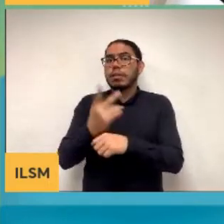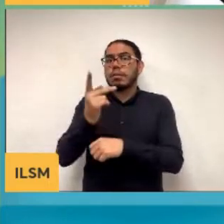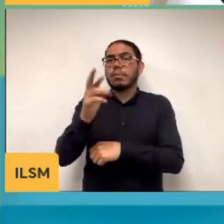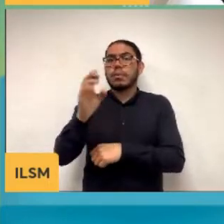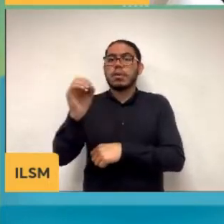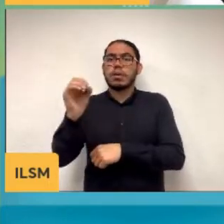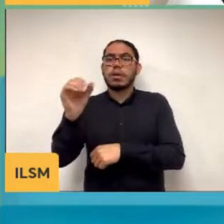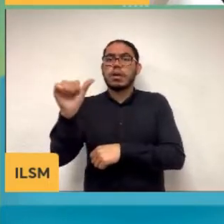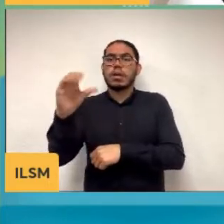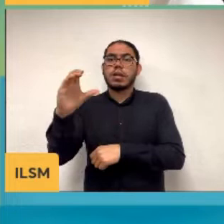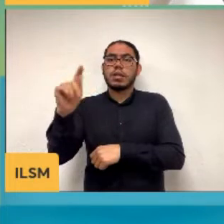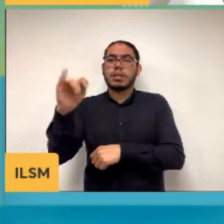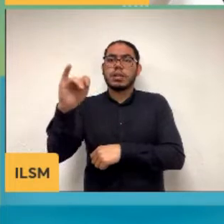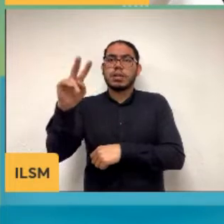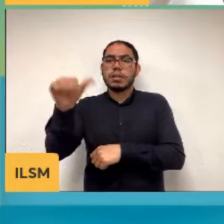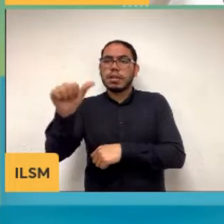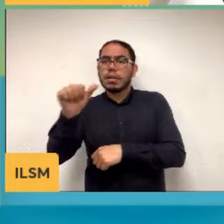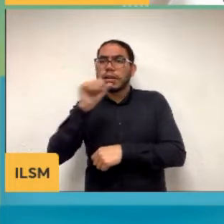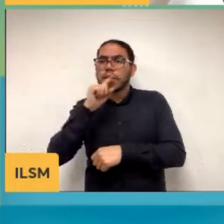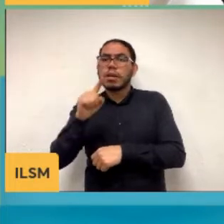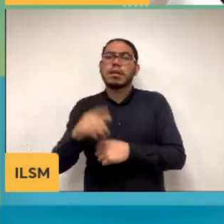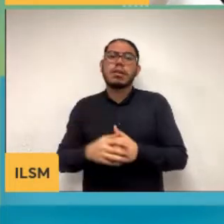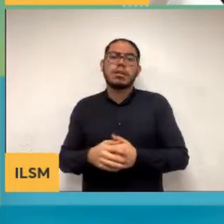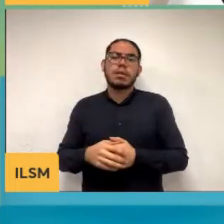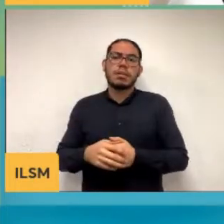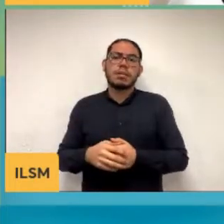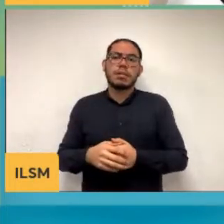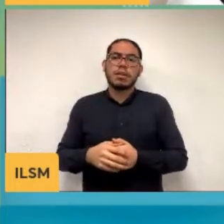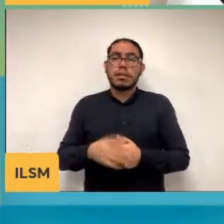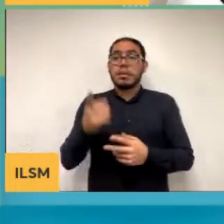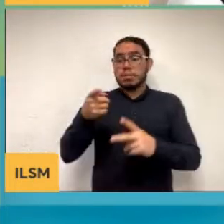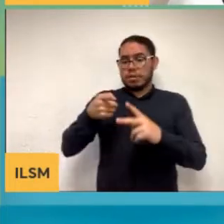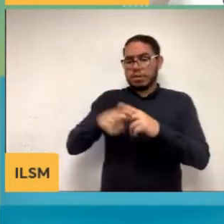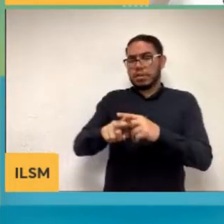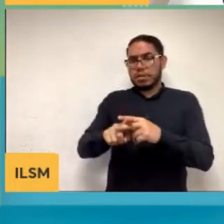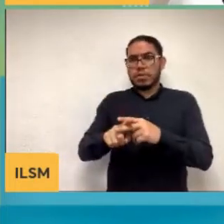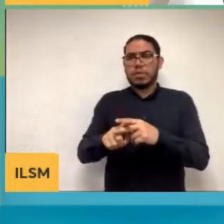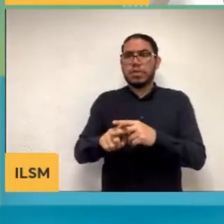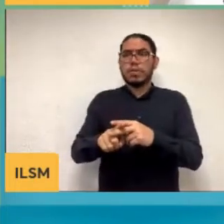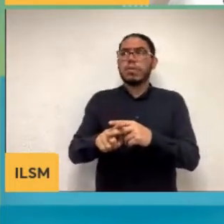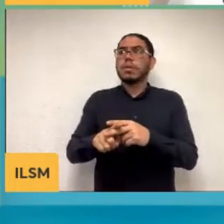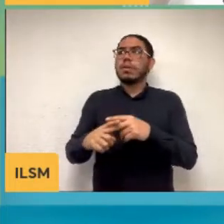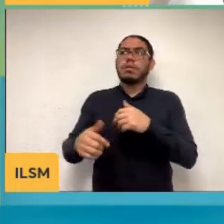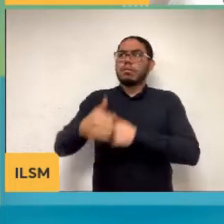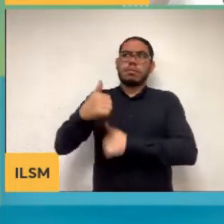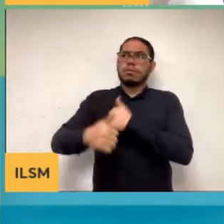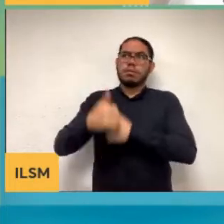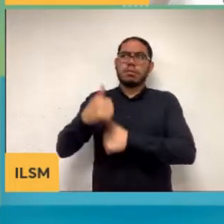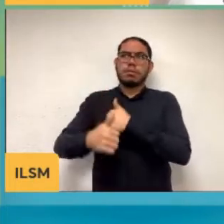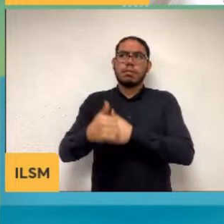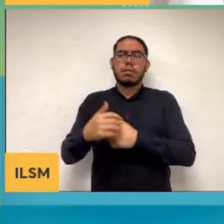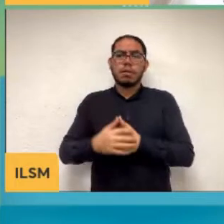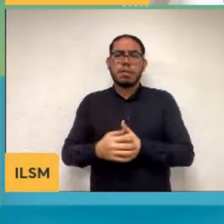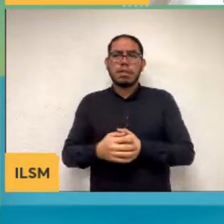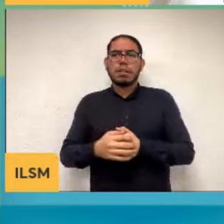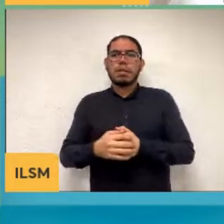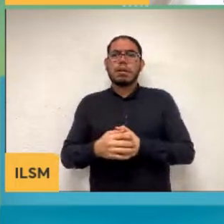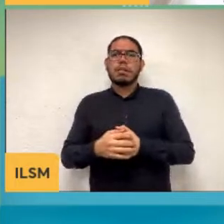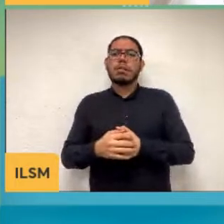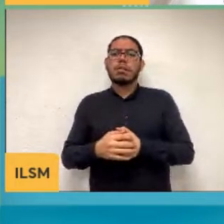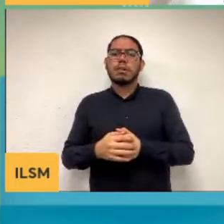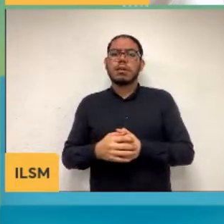la Universidad de Alcalá. Inició su carrera como periodista y posteriormente migró a la